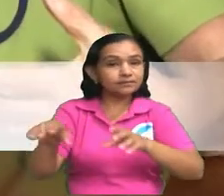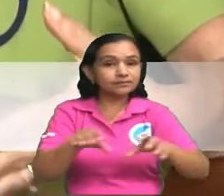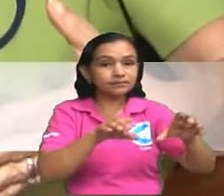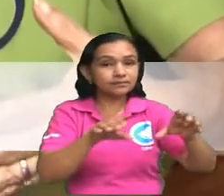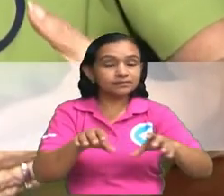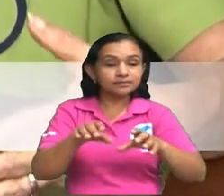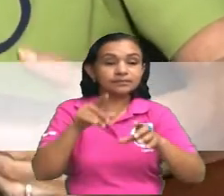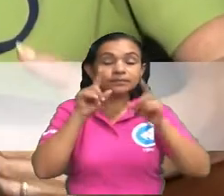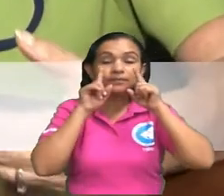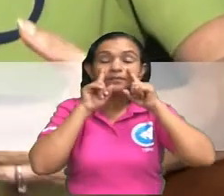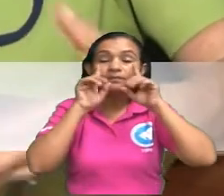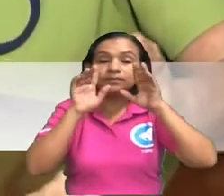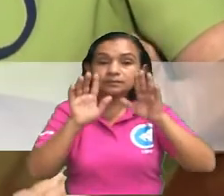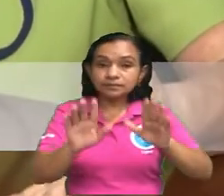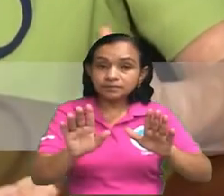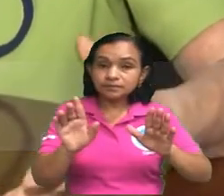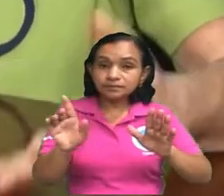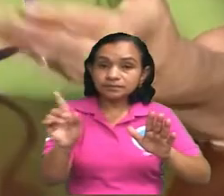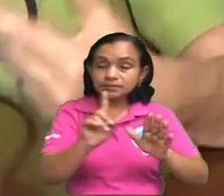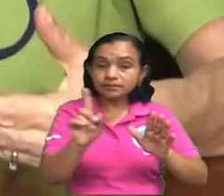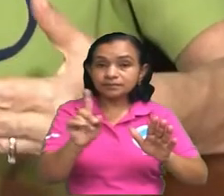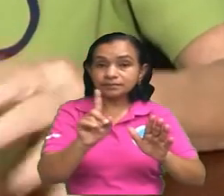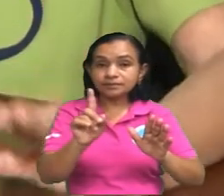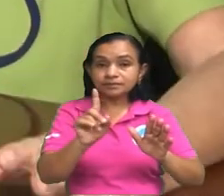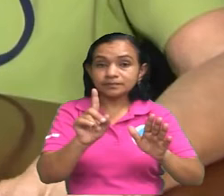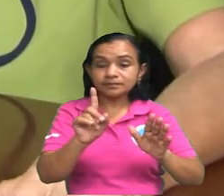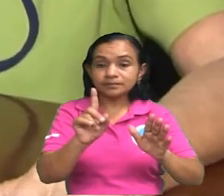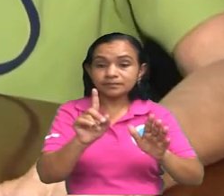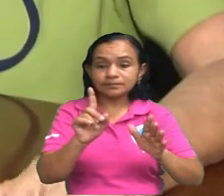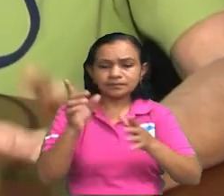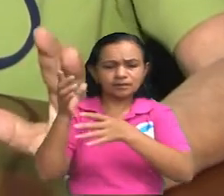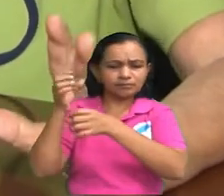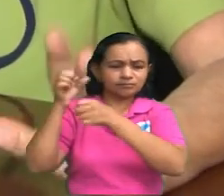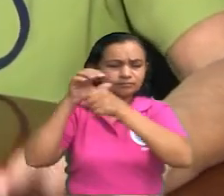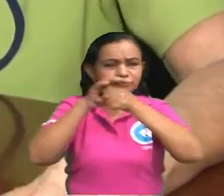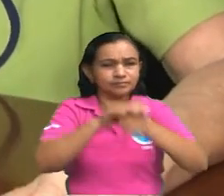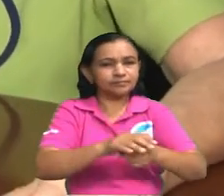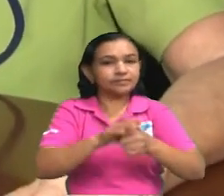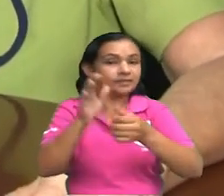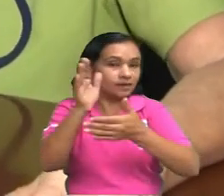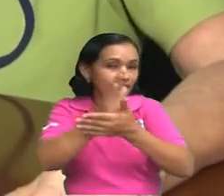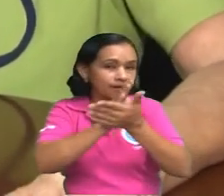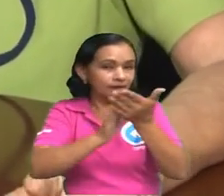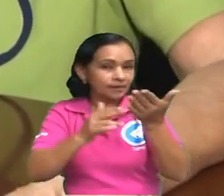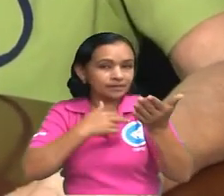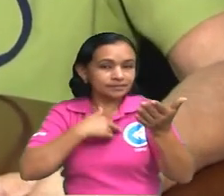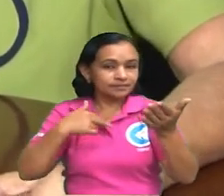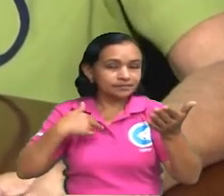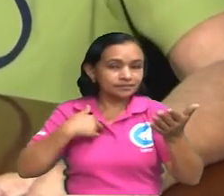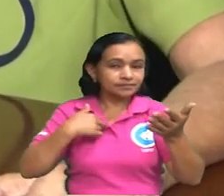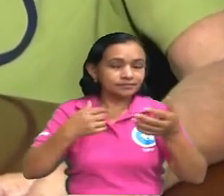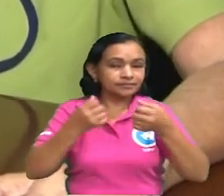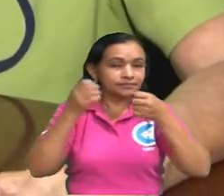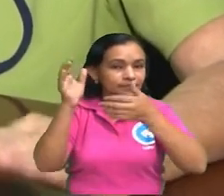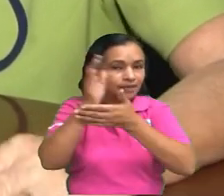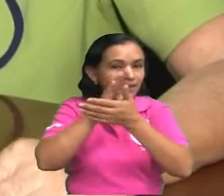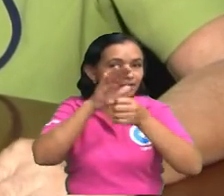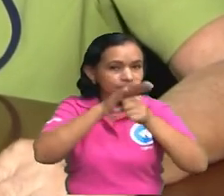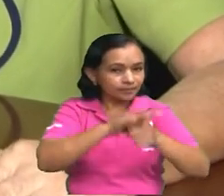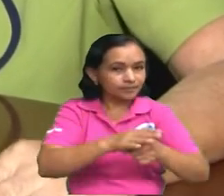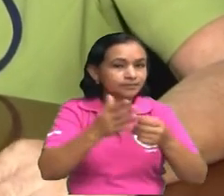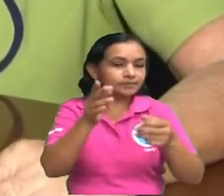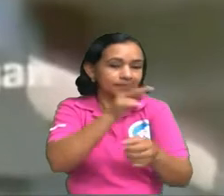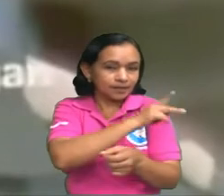son de protección y no solo de coerción, aunque sí teníamos que ejercer coerción alguna vez, para eso